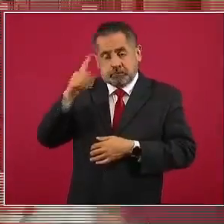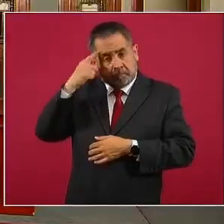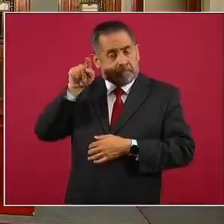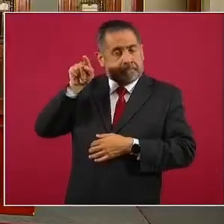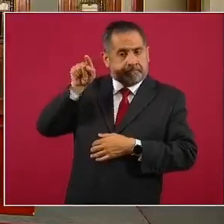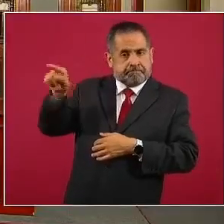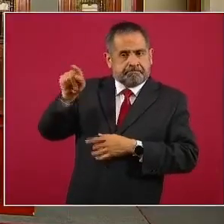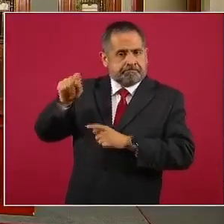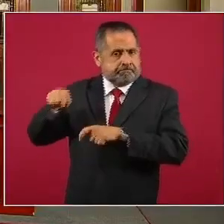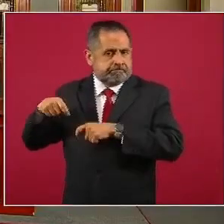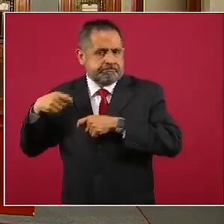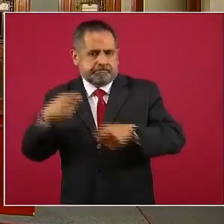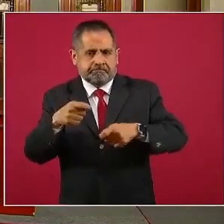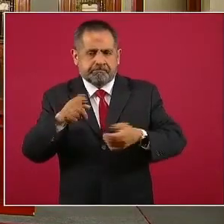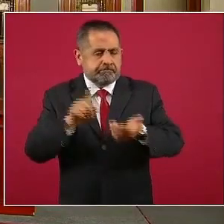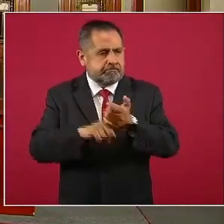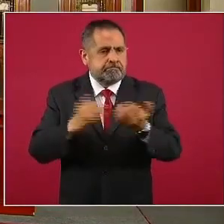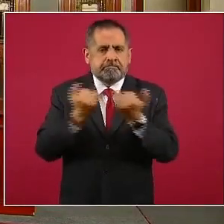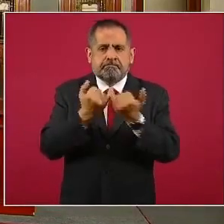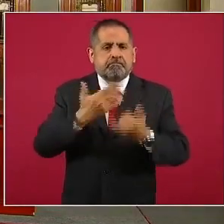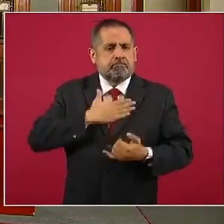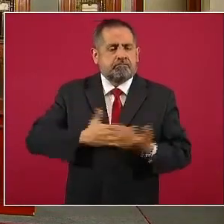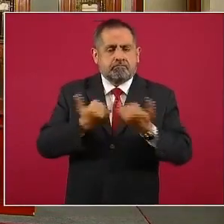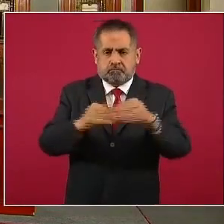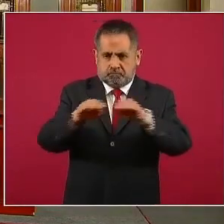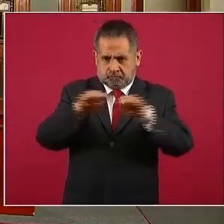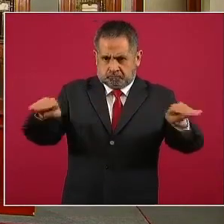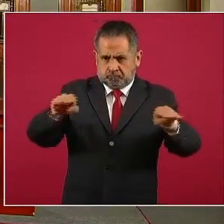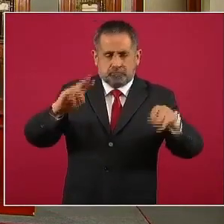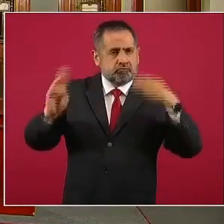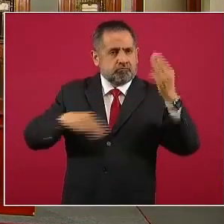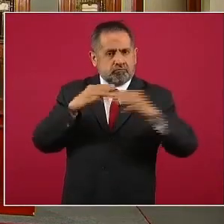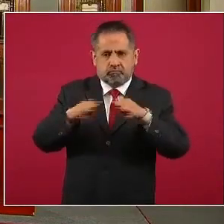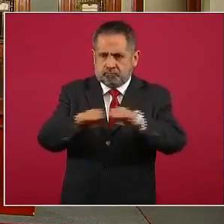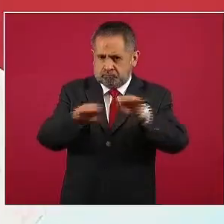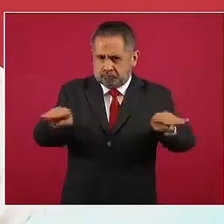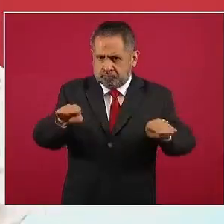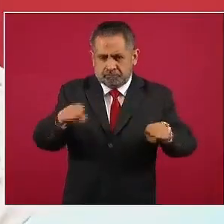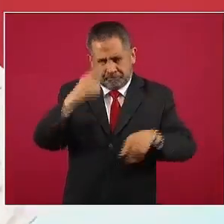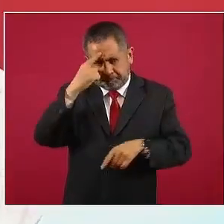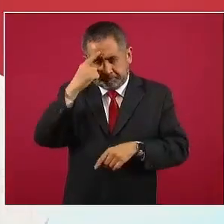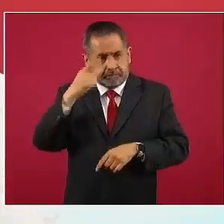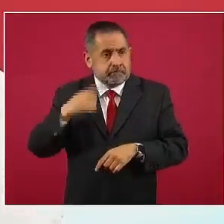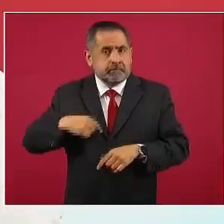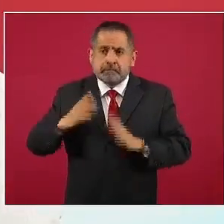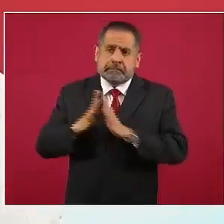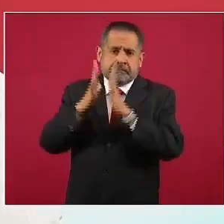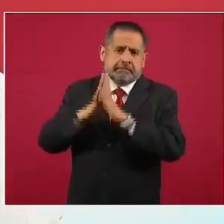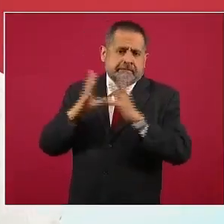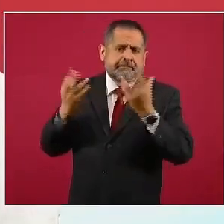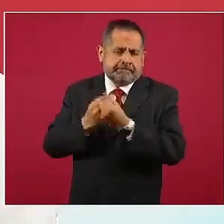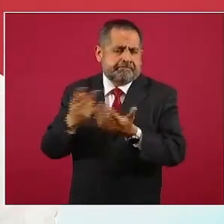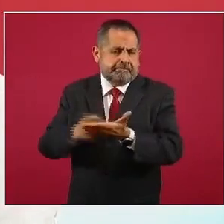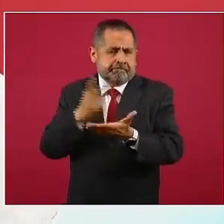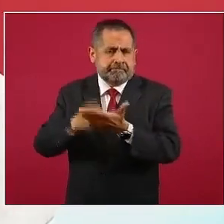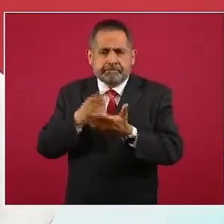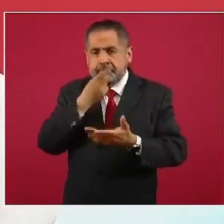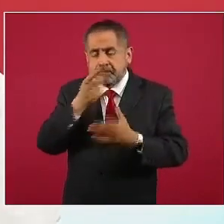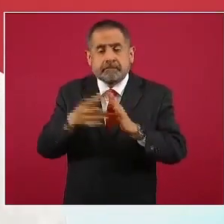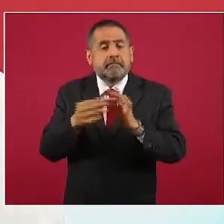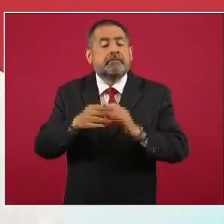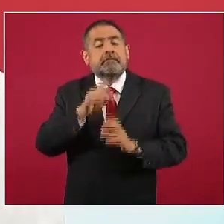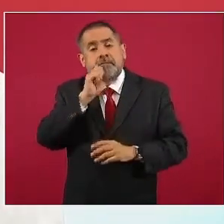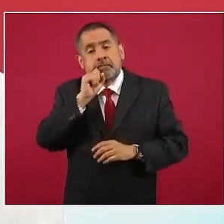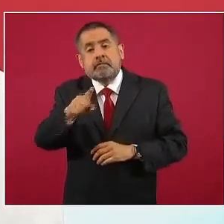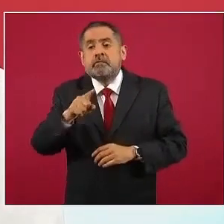la asignación equitativa de vacunas en el mundo. Participamos, esto lo hemos dicho en otras ocasiones, también